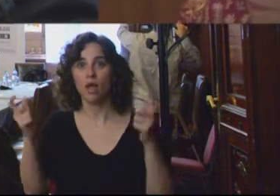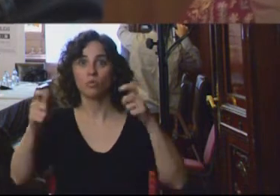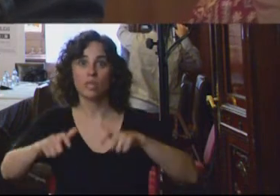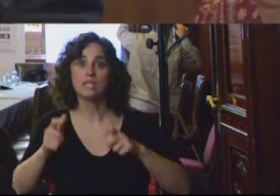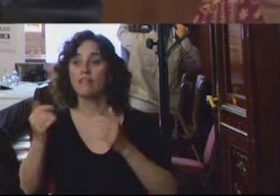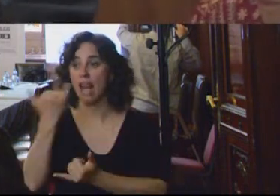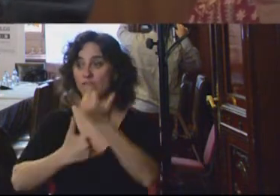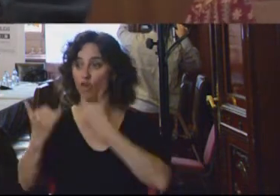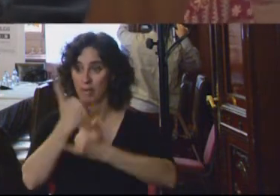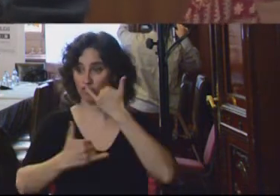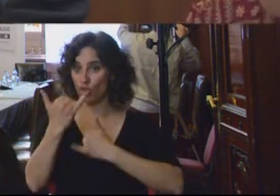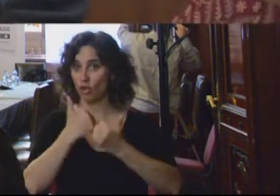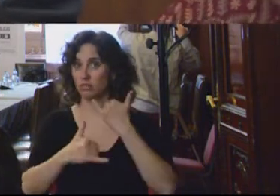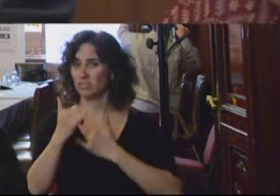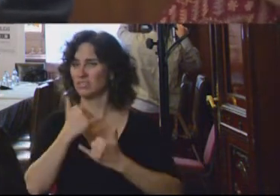informaciones.